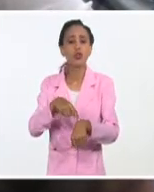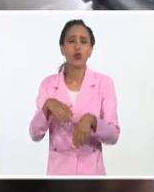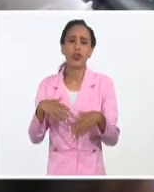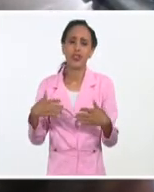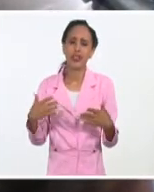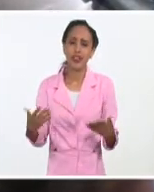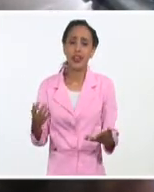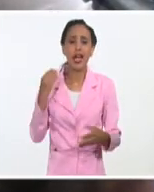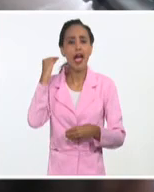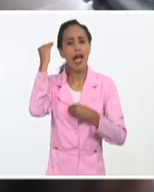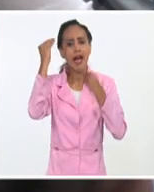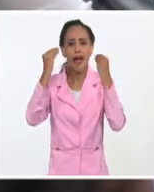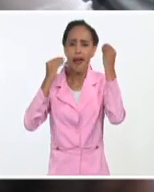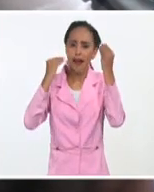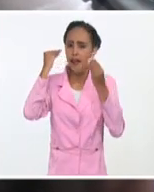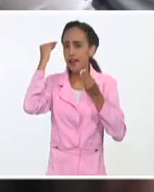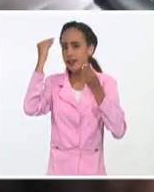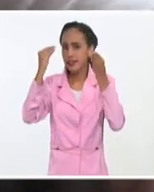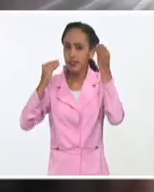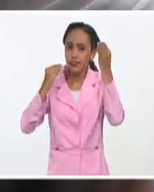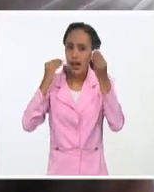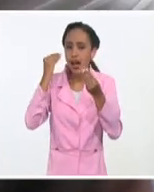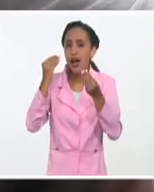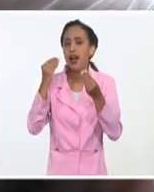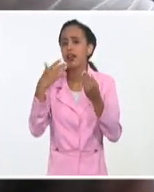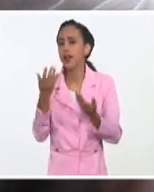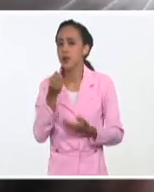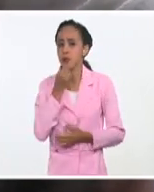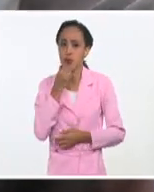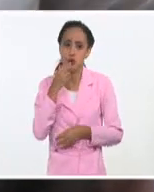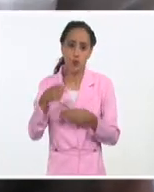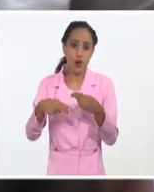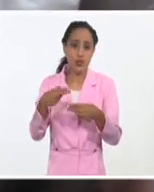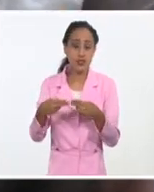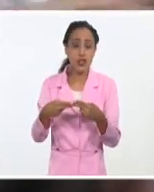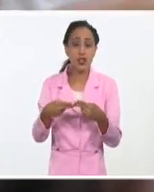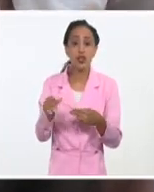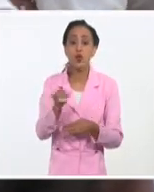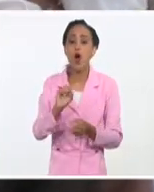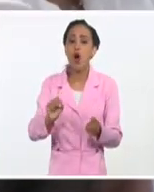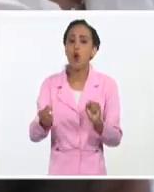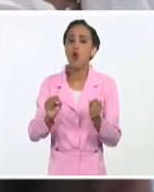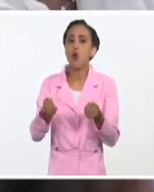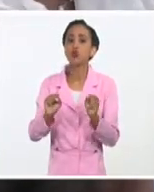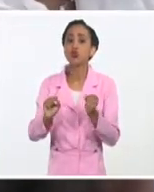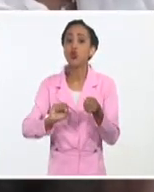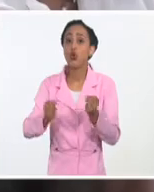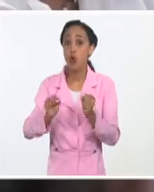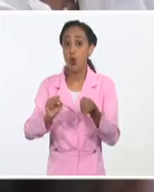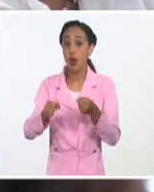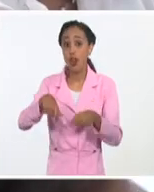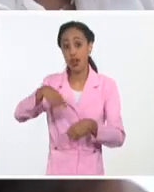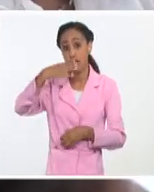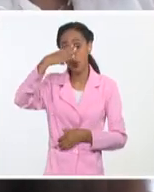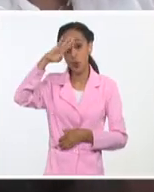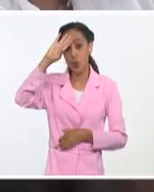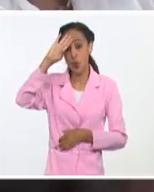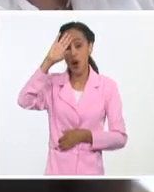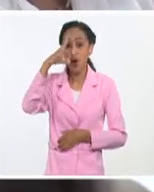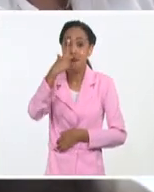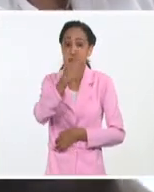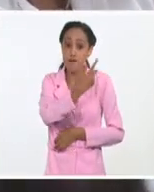analizar oportunidades, de analizar posibilidades y de lograr un control integrado con las vacunas